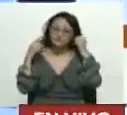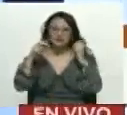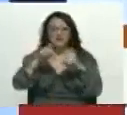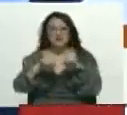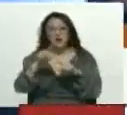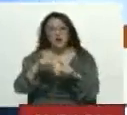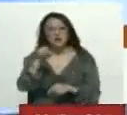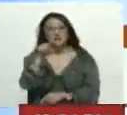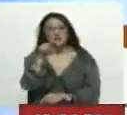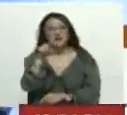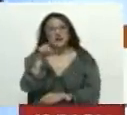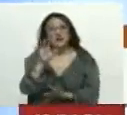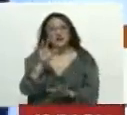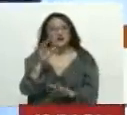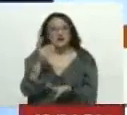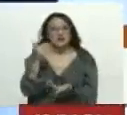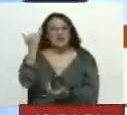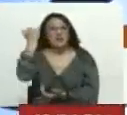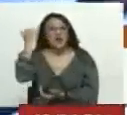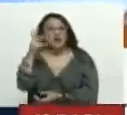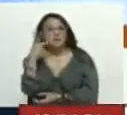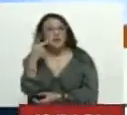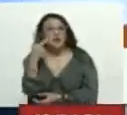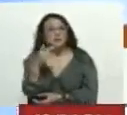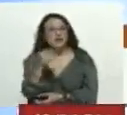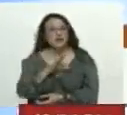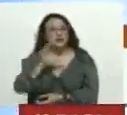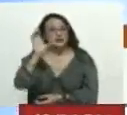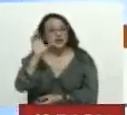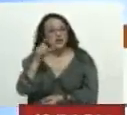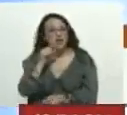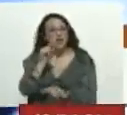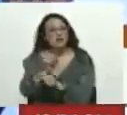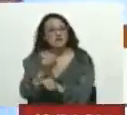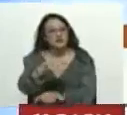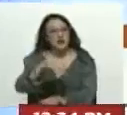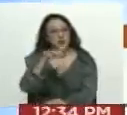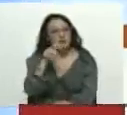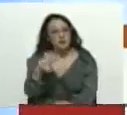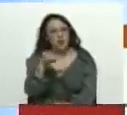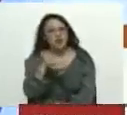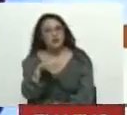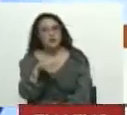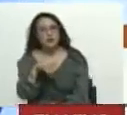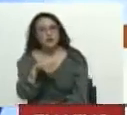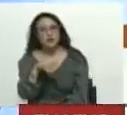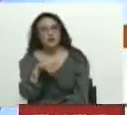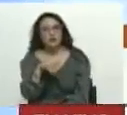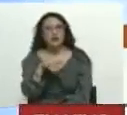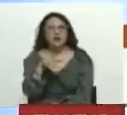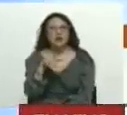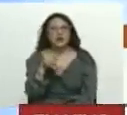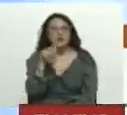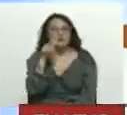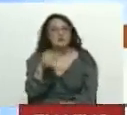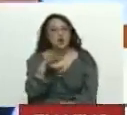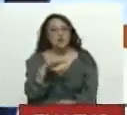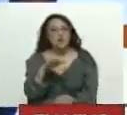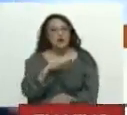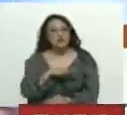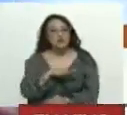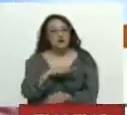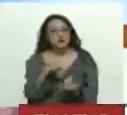de los aparatos ideológicos del estado que se lo dicen a nuestra población en nuestra población está allí sucumbida en